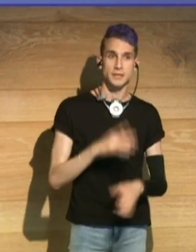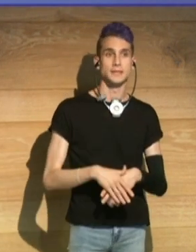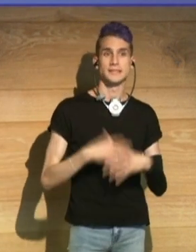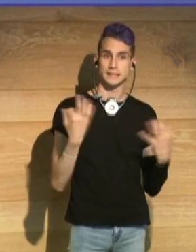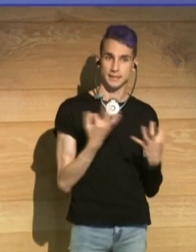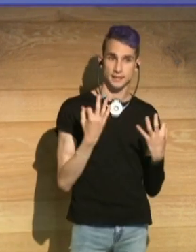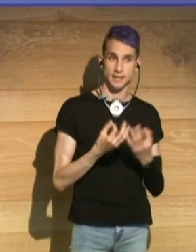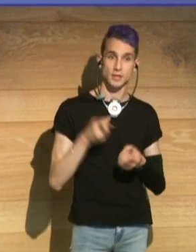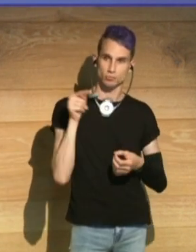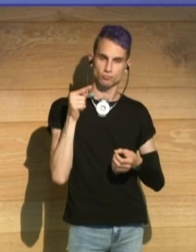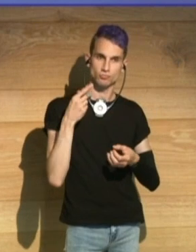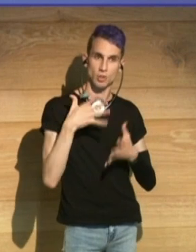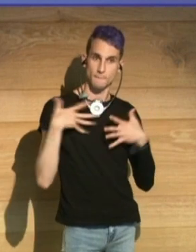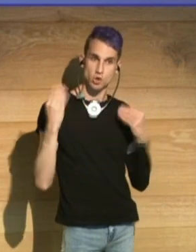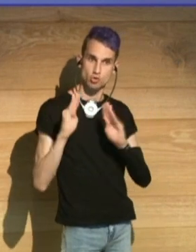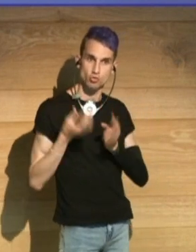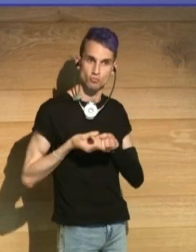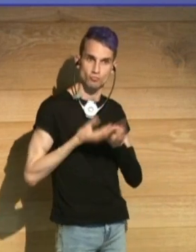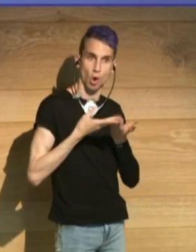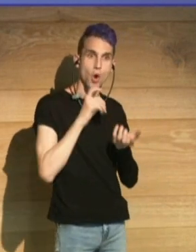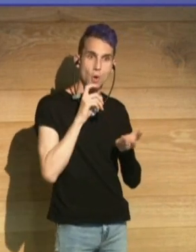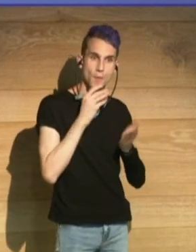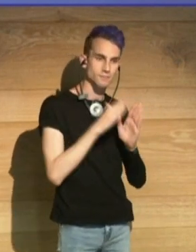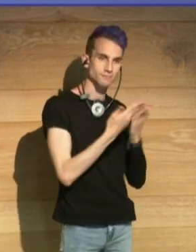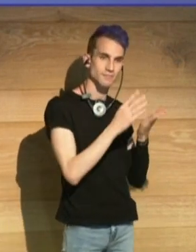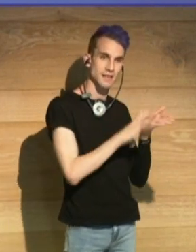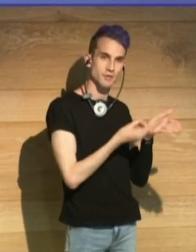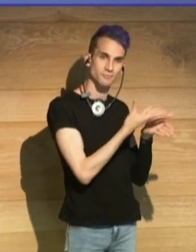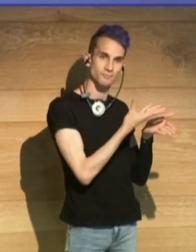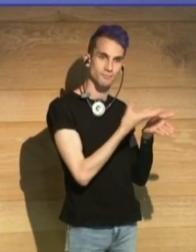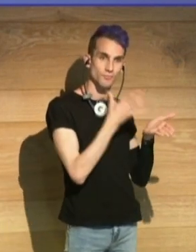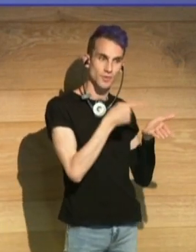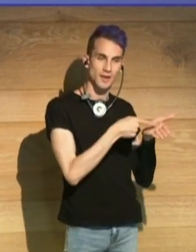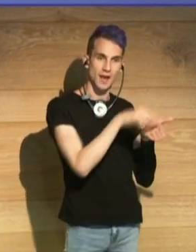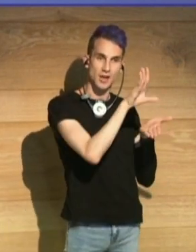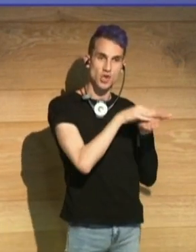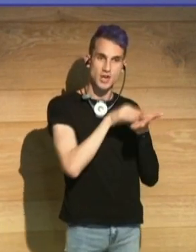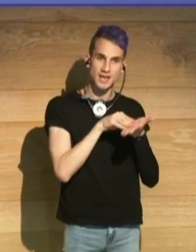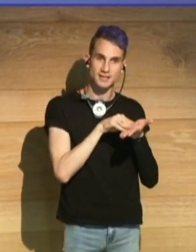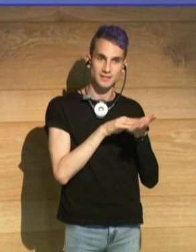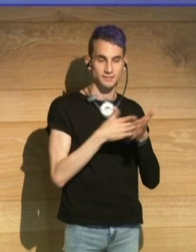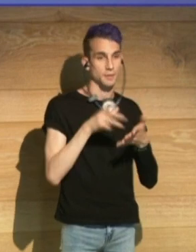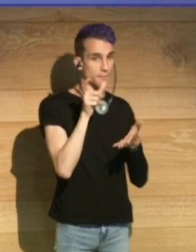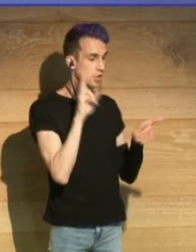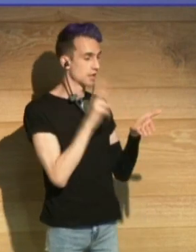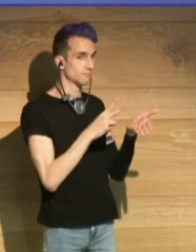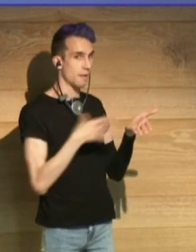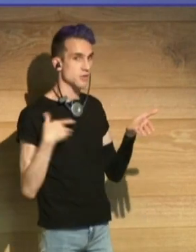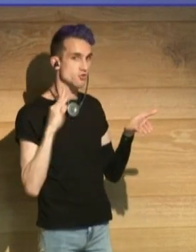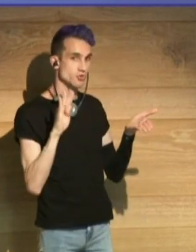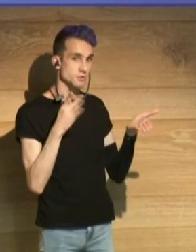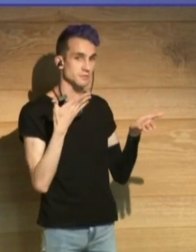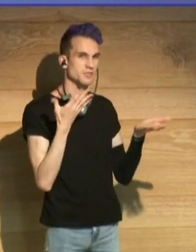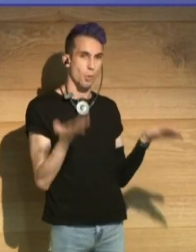de transmitir esa pasión en el libro. Porque efectivamente, siendo una crónica, la pasión del lector es que en cada página, tú vas